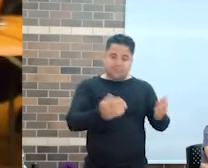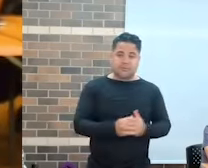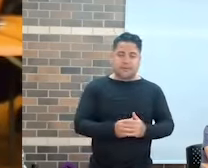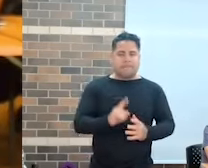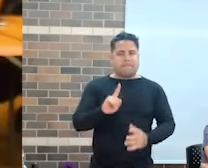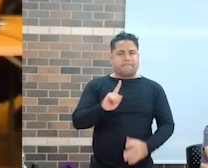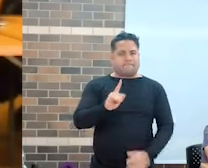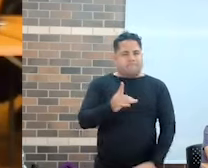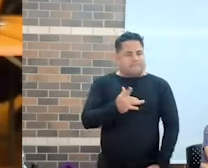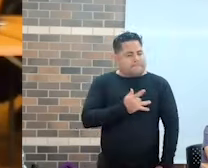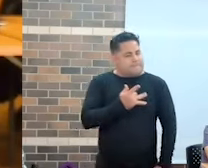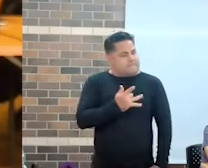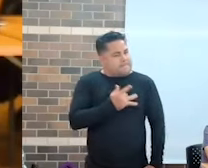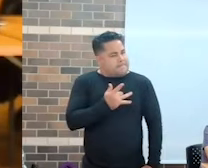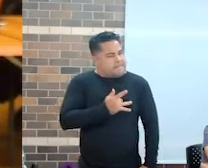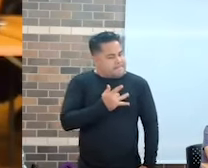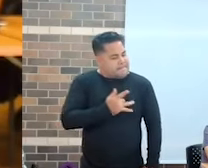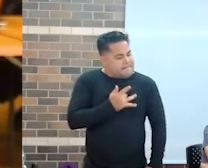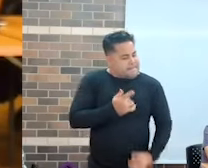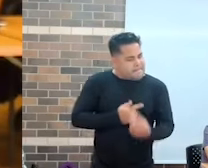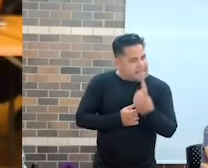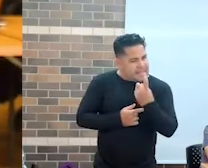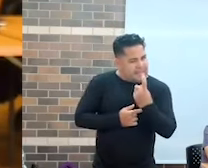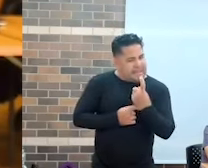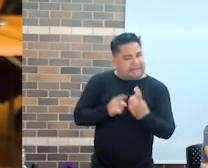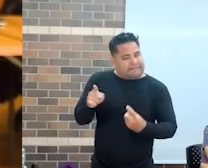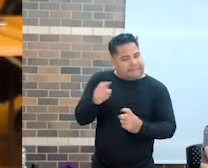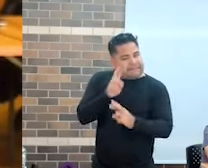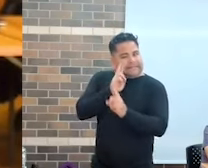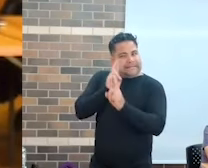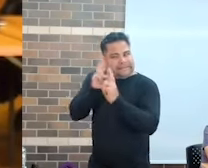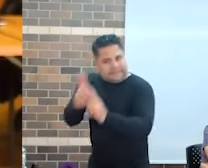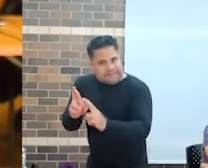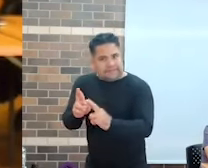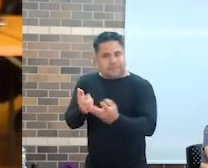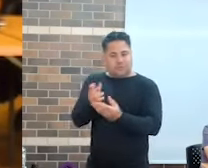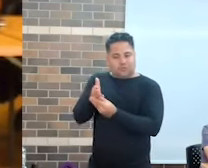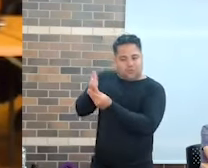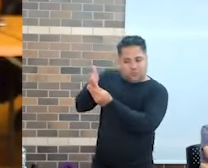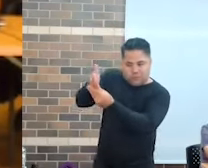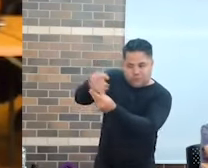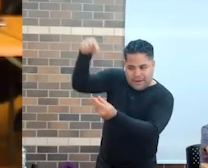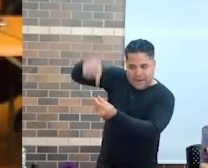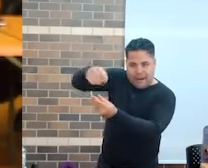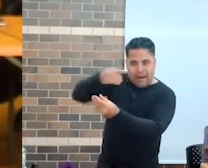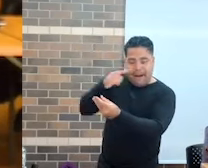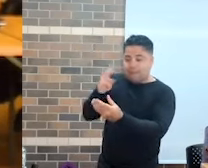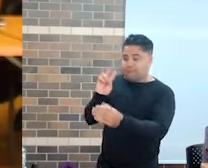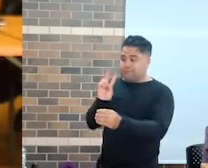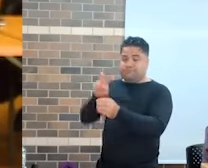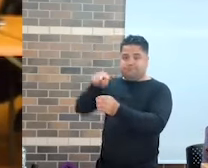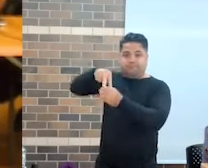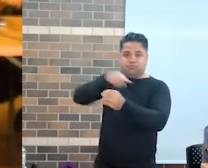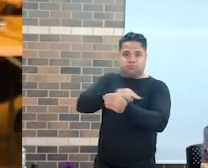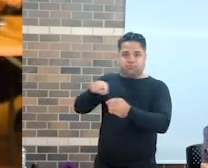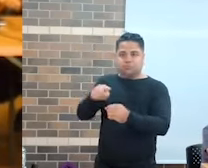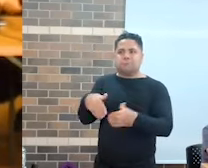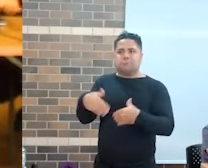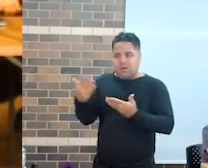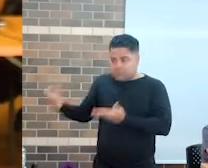a veces hace falta más ese reconocimiento, esa visibilidad de esas metodologías que tenemos los pueblos originarios, ponerlas más